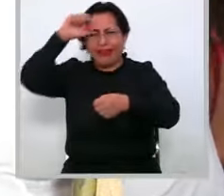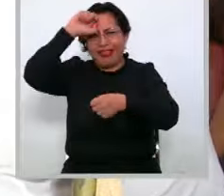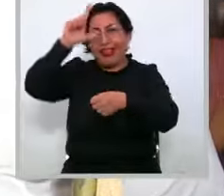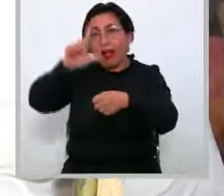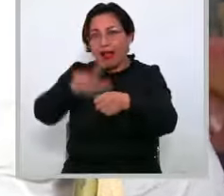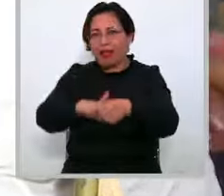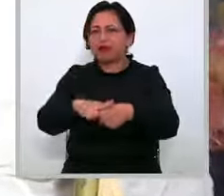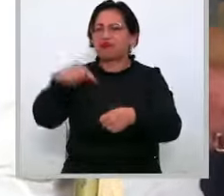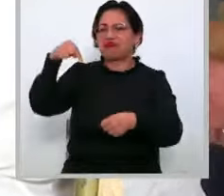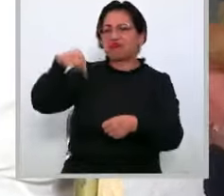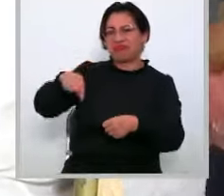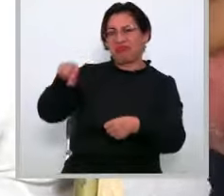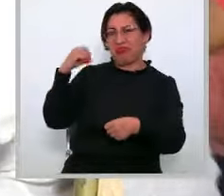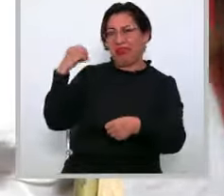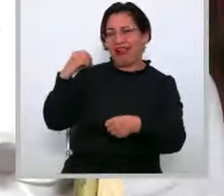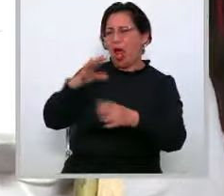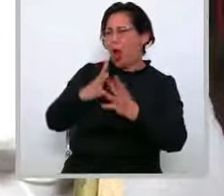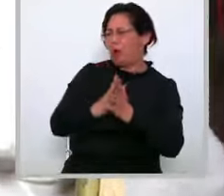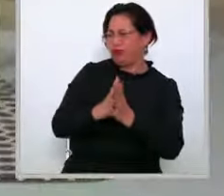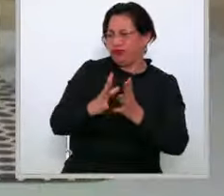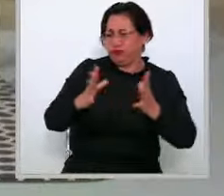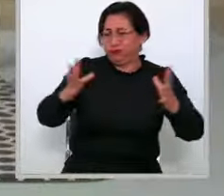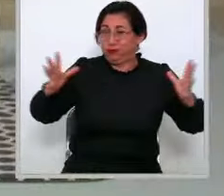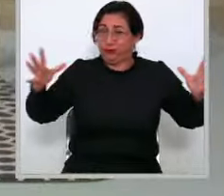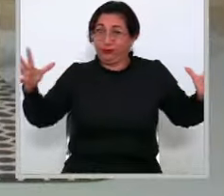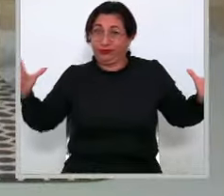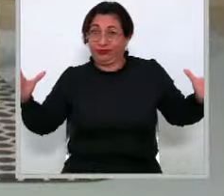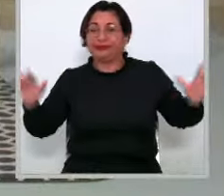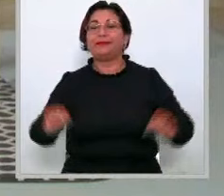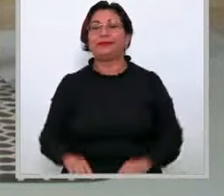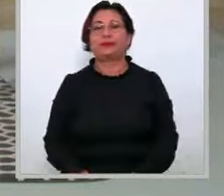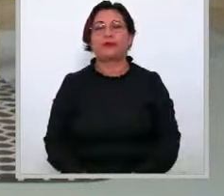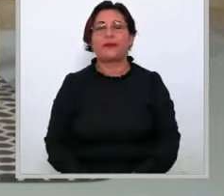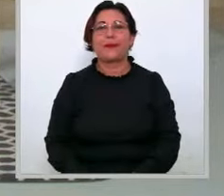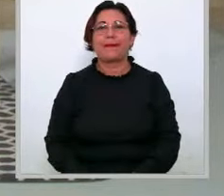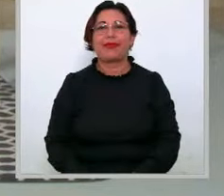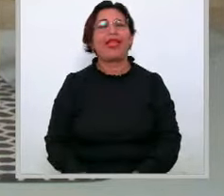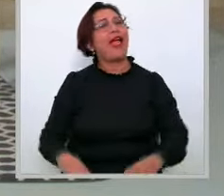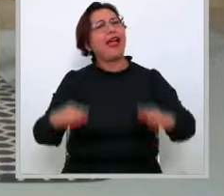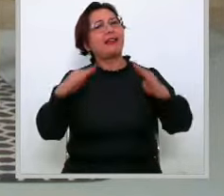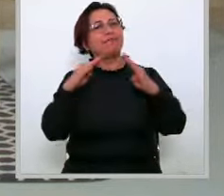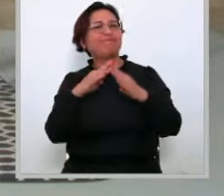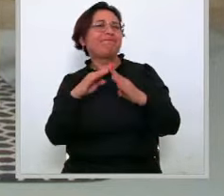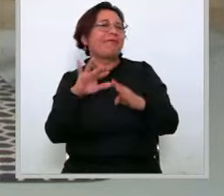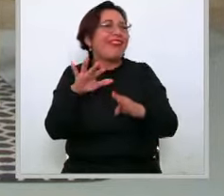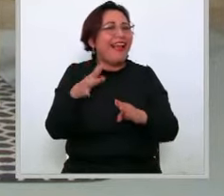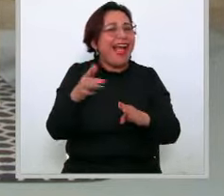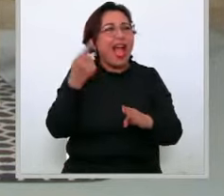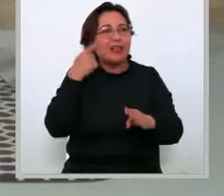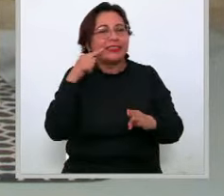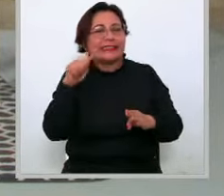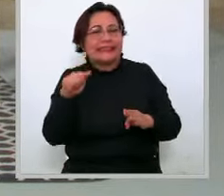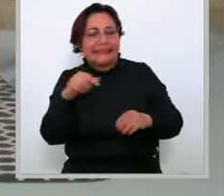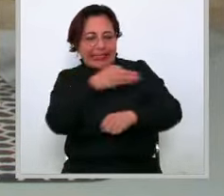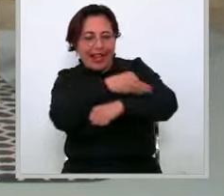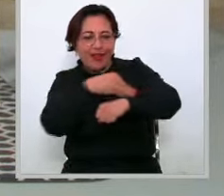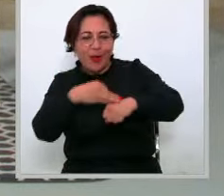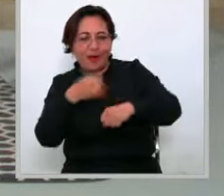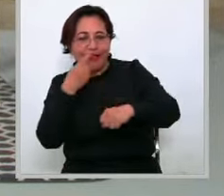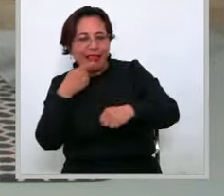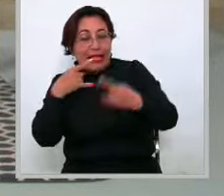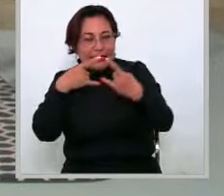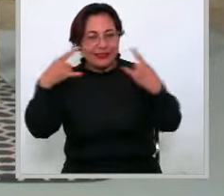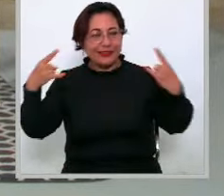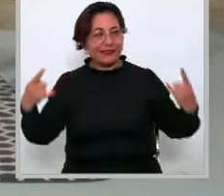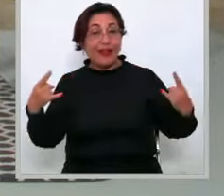muy grande aquí en Oaxaca. De o no, Sofi, de repente hemos llegado en casa a escuchar algunos relatos familiares, algunos